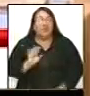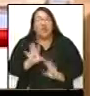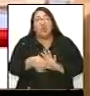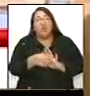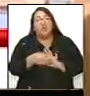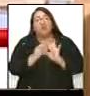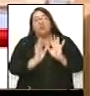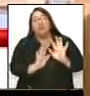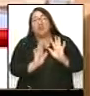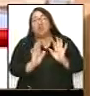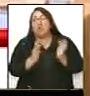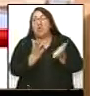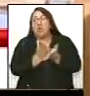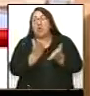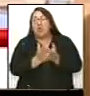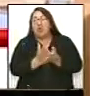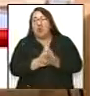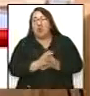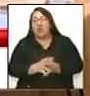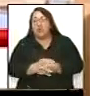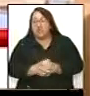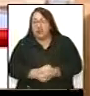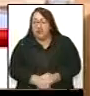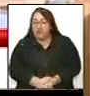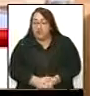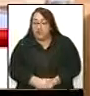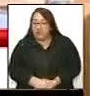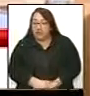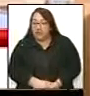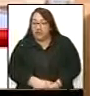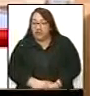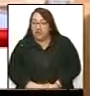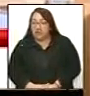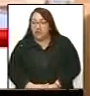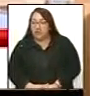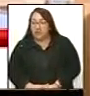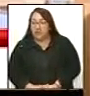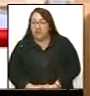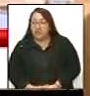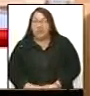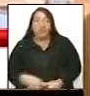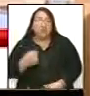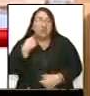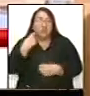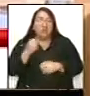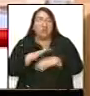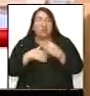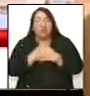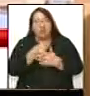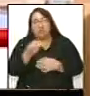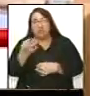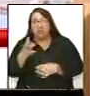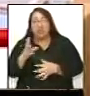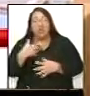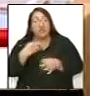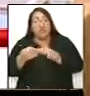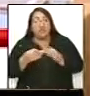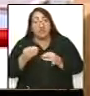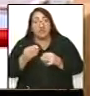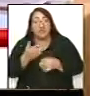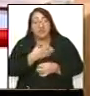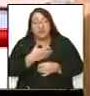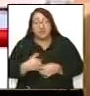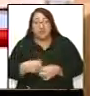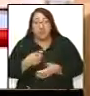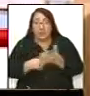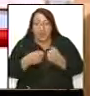en las instituciones educativas de jornada escolar completa, generando riesgo de deterioro, etcétera, etcétera. Lo que quiero señalar, Presidenta,